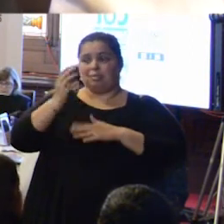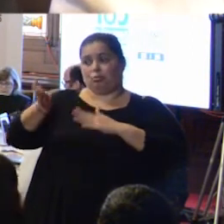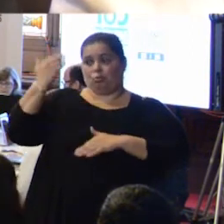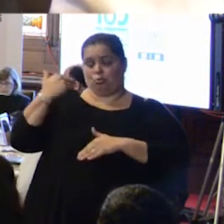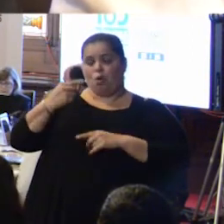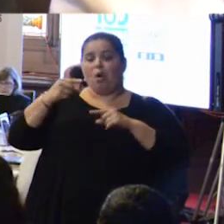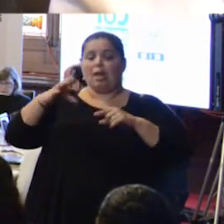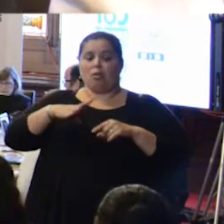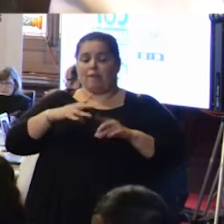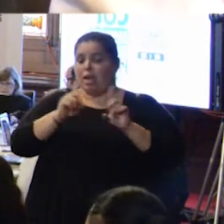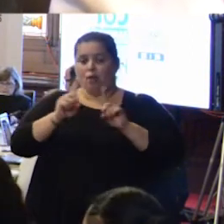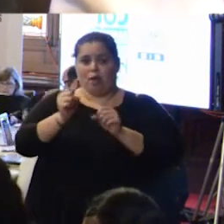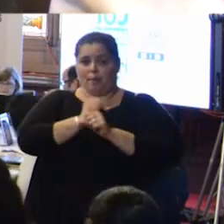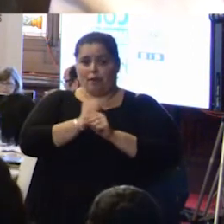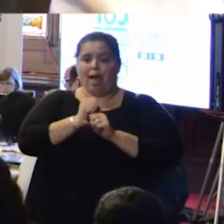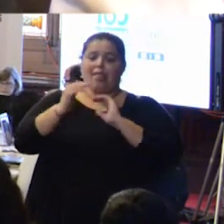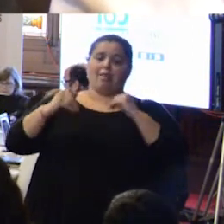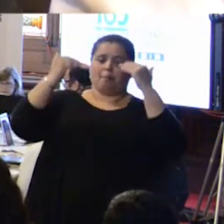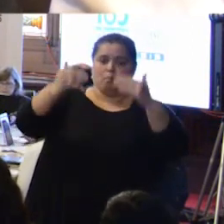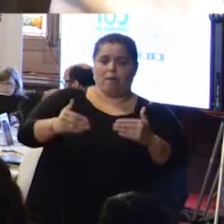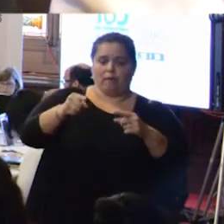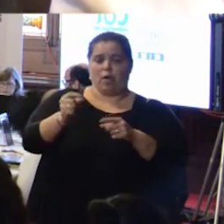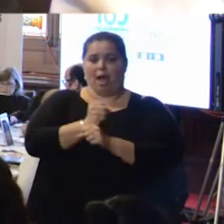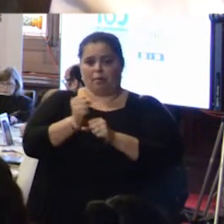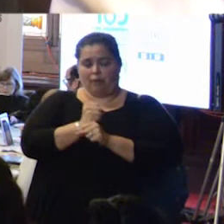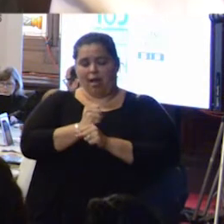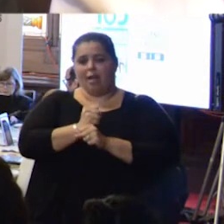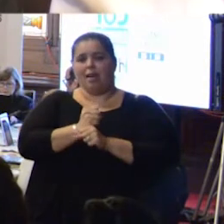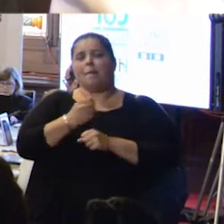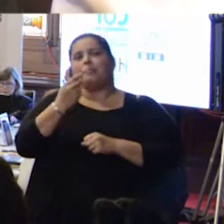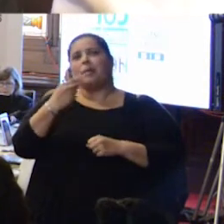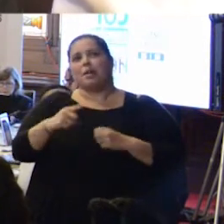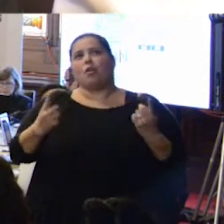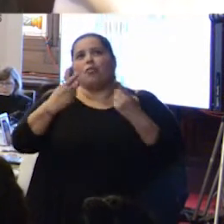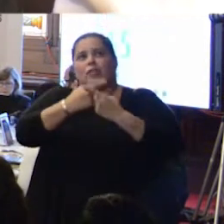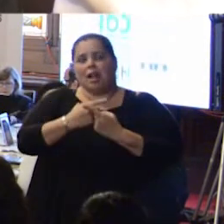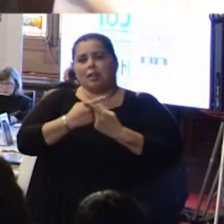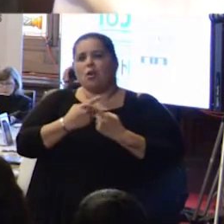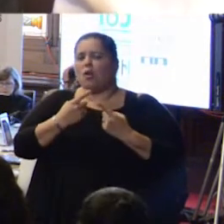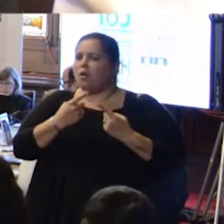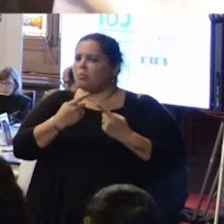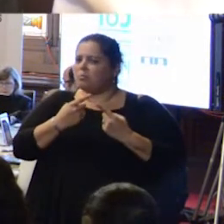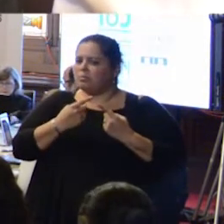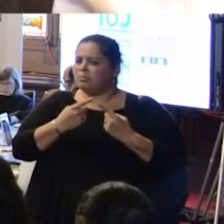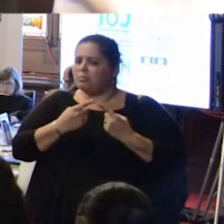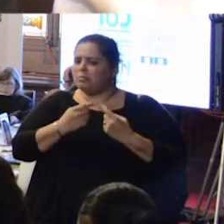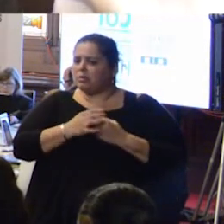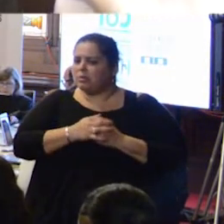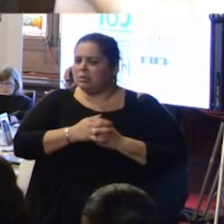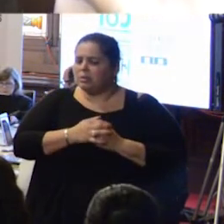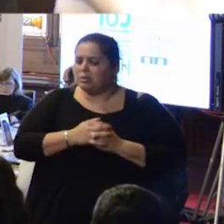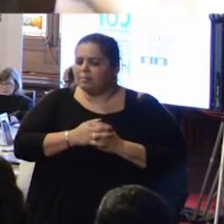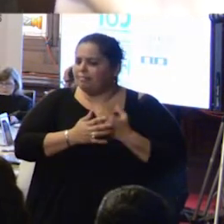y fue aprobada posteriormente, y, pero contrario a la interpretación que se le da, es una transformación del ordenamiento sobre organizaciones no gubernamentales